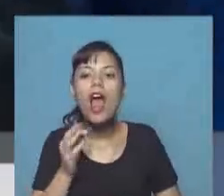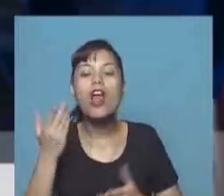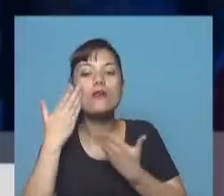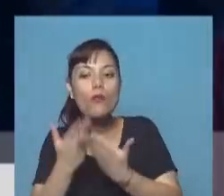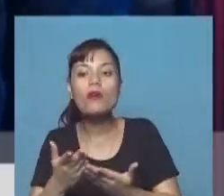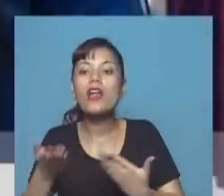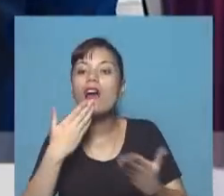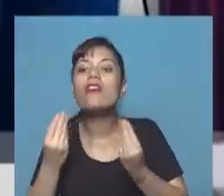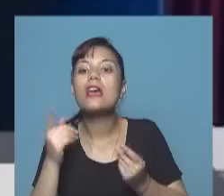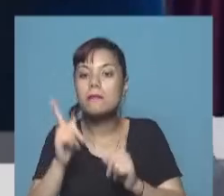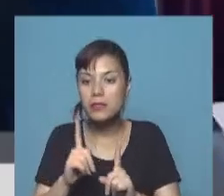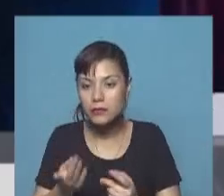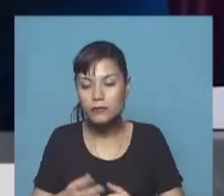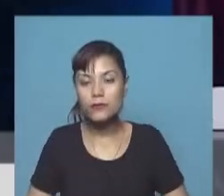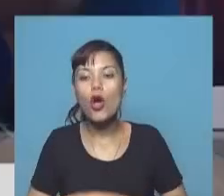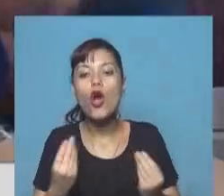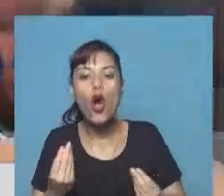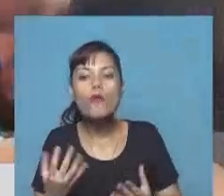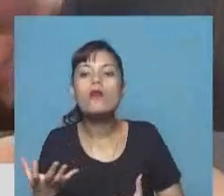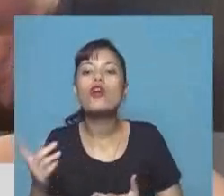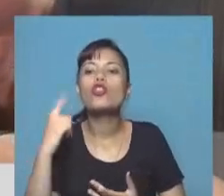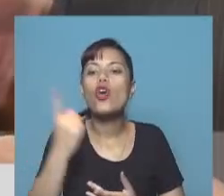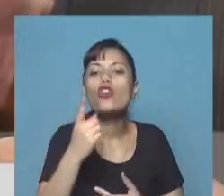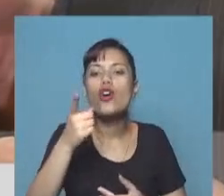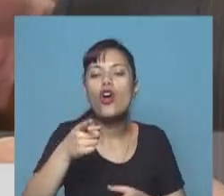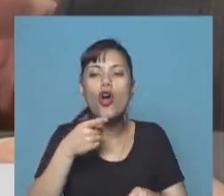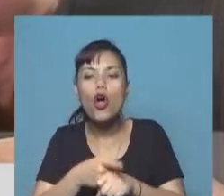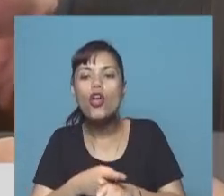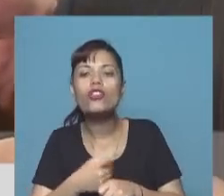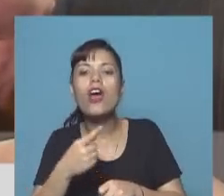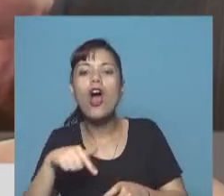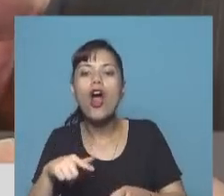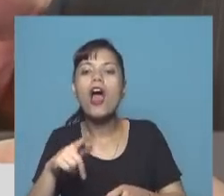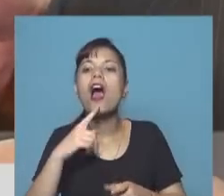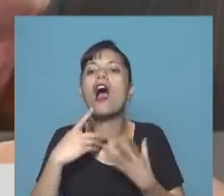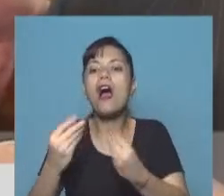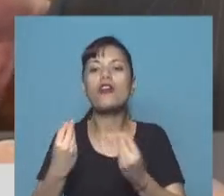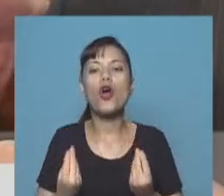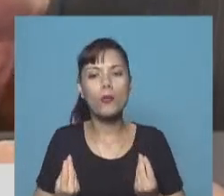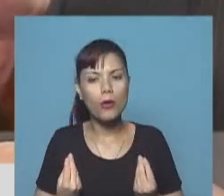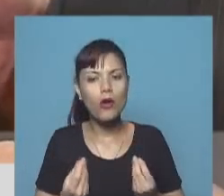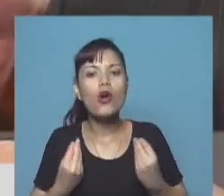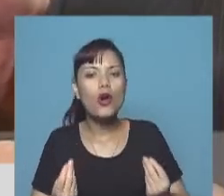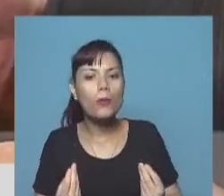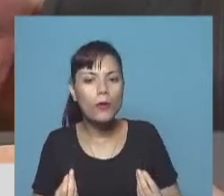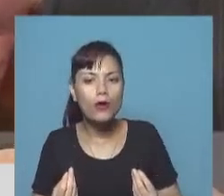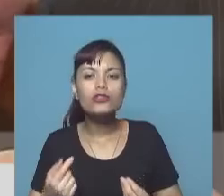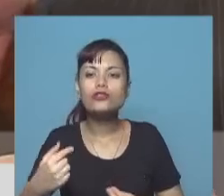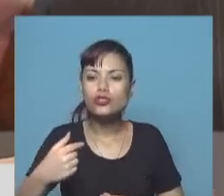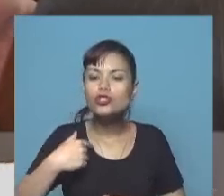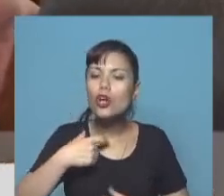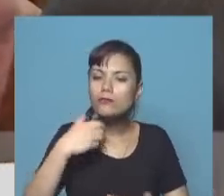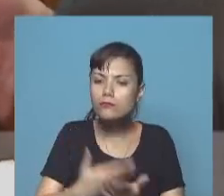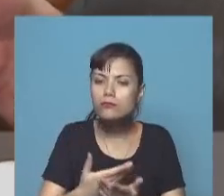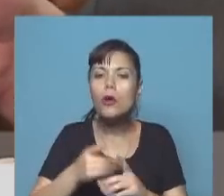demostrado en el debate, es eso. ¿Cómo sostienen que todo lo que tuvieron en contra le dicen de repente que están a favor? ¿Cómo yo soy el que